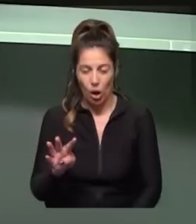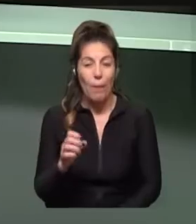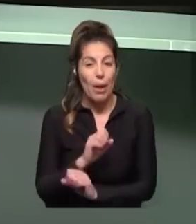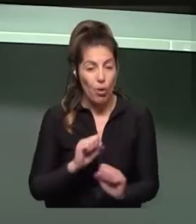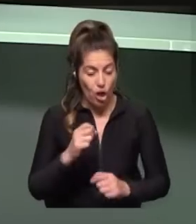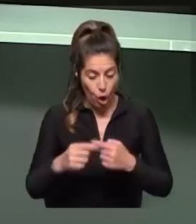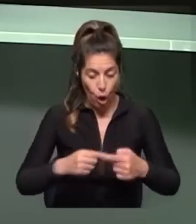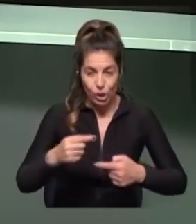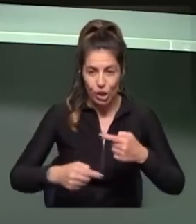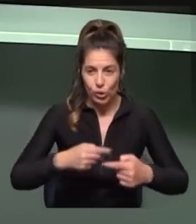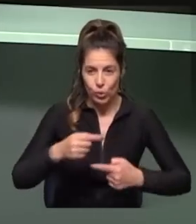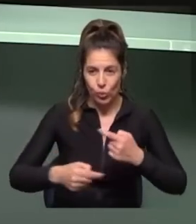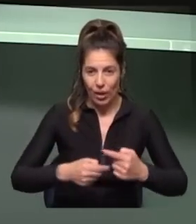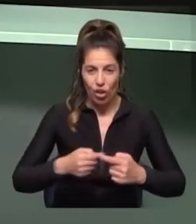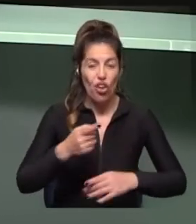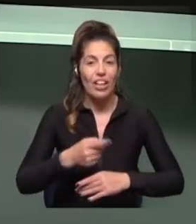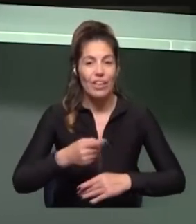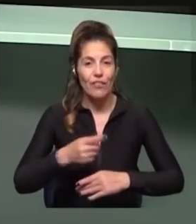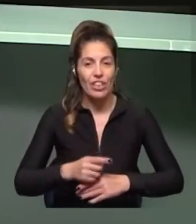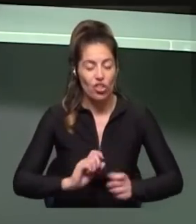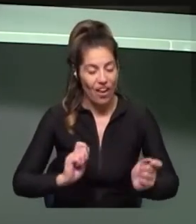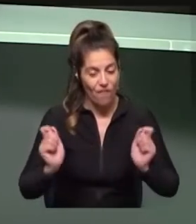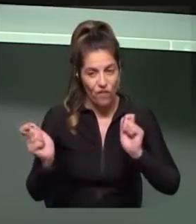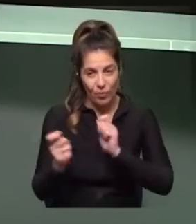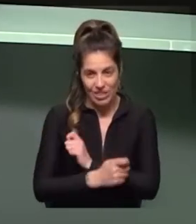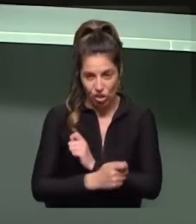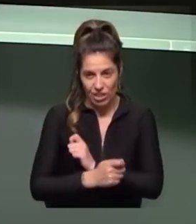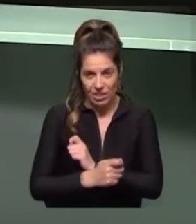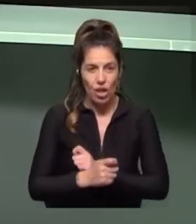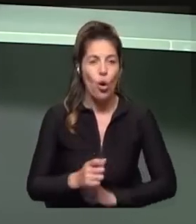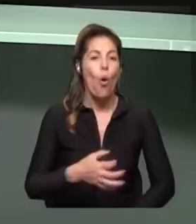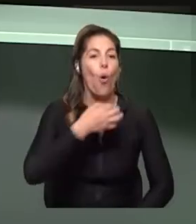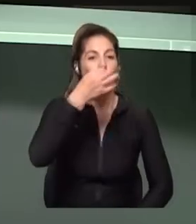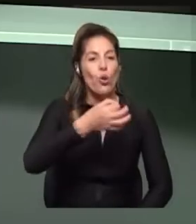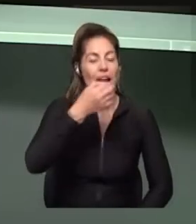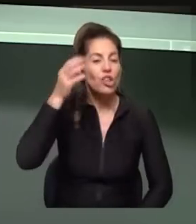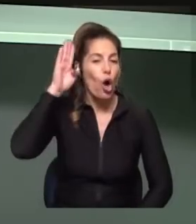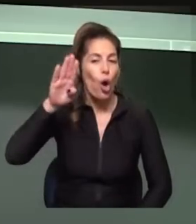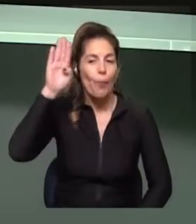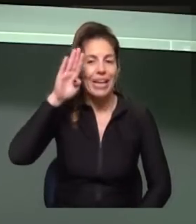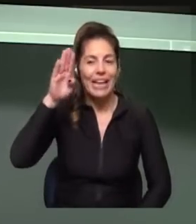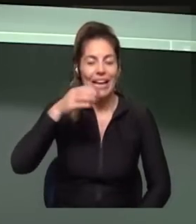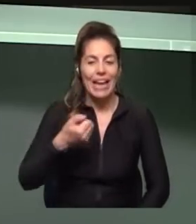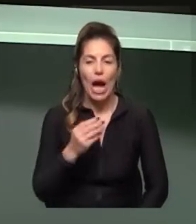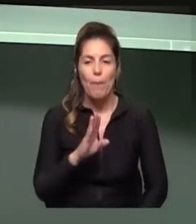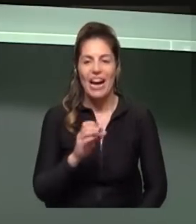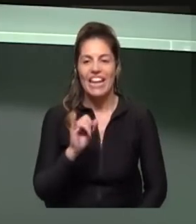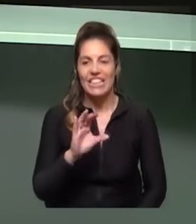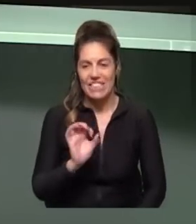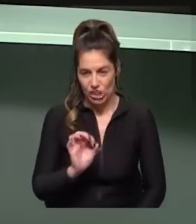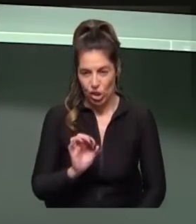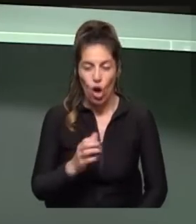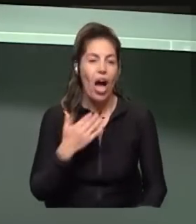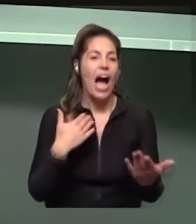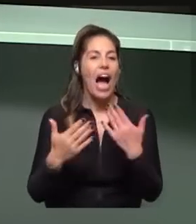continuar con lo que definió como transformaciones durante un acto de homenaje al Caudillo blanco Aparicio Sarabia habló